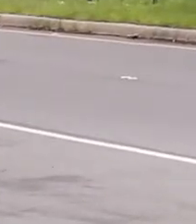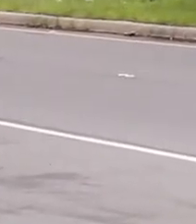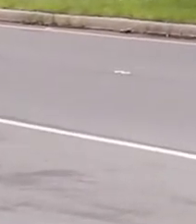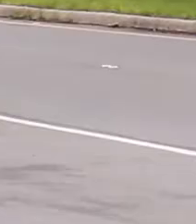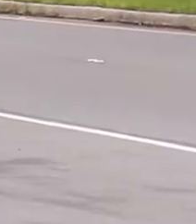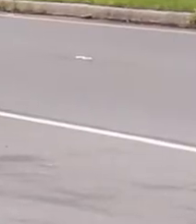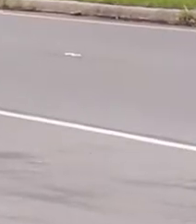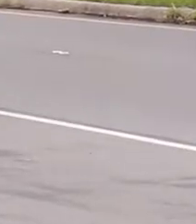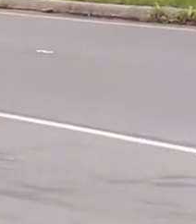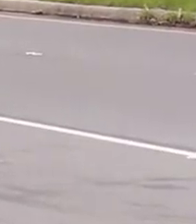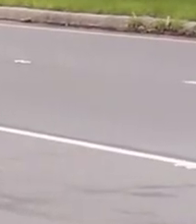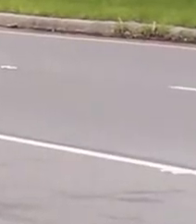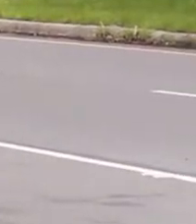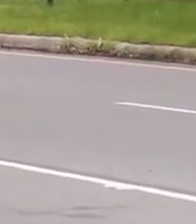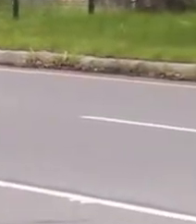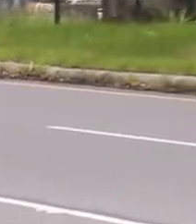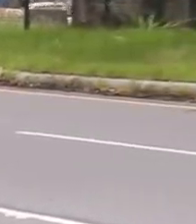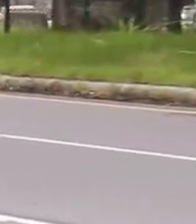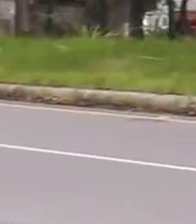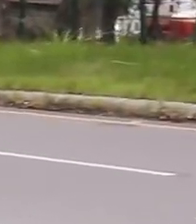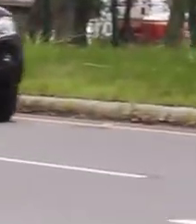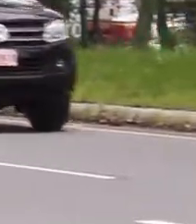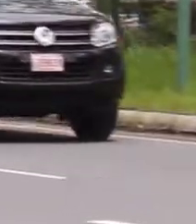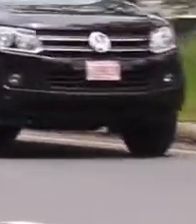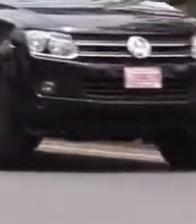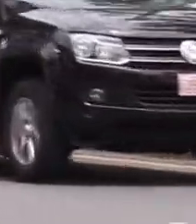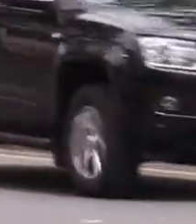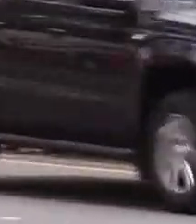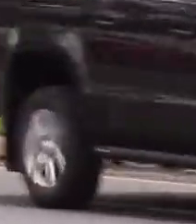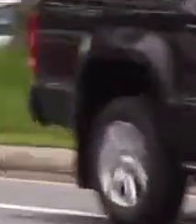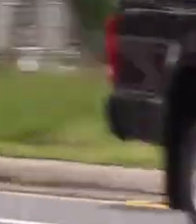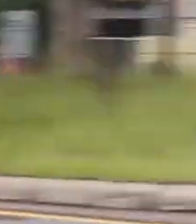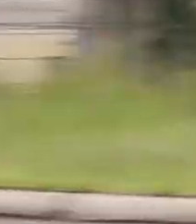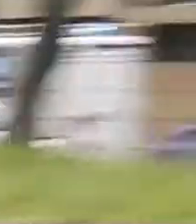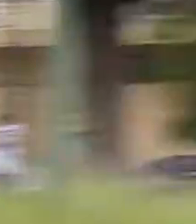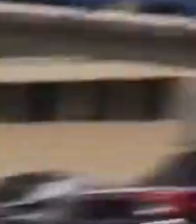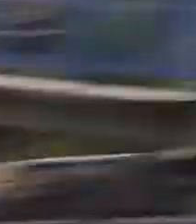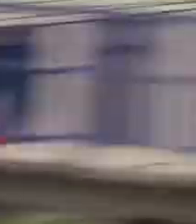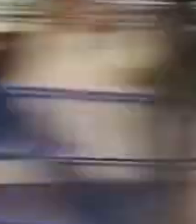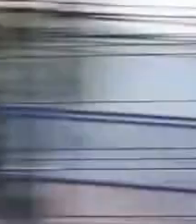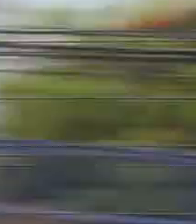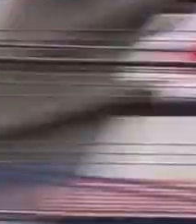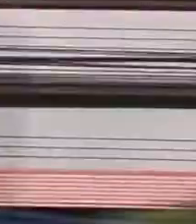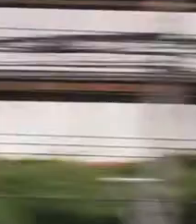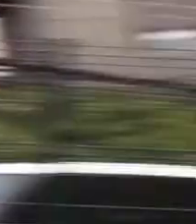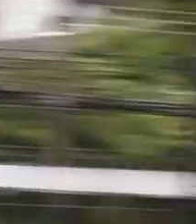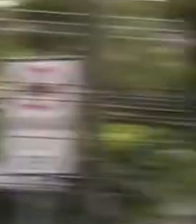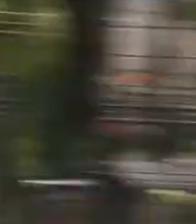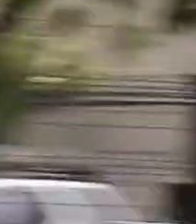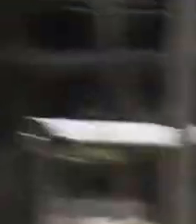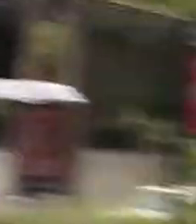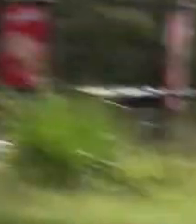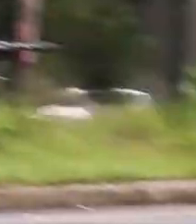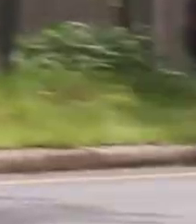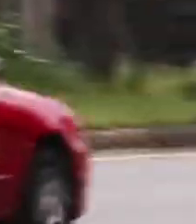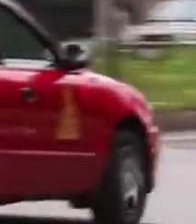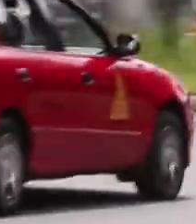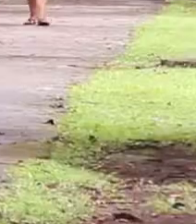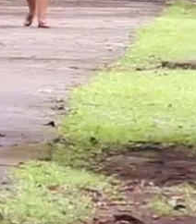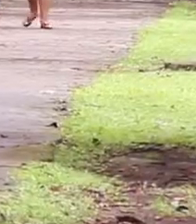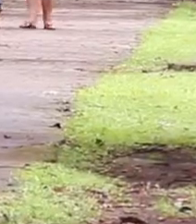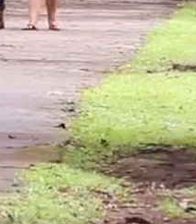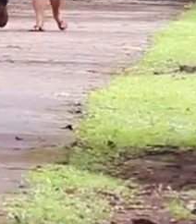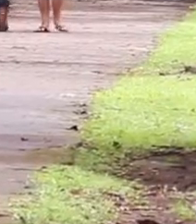Tengo una leve preocupación, que es el dolor en la rodilla, ¿verdad? No me ha limitado en el entrenamiento ni nada,